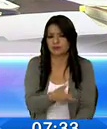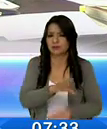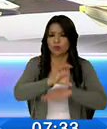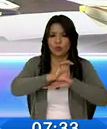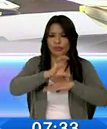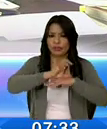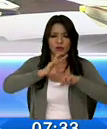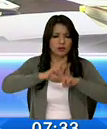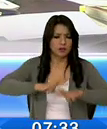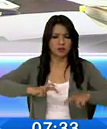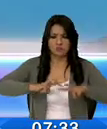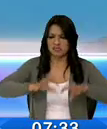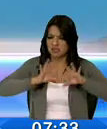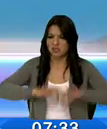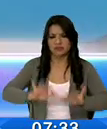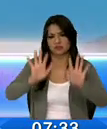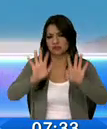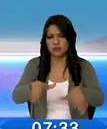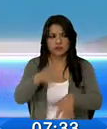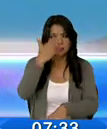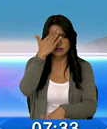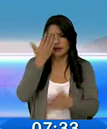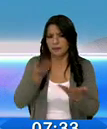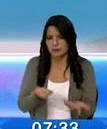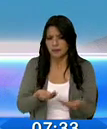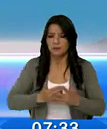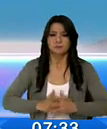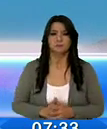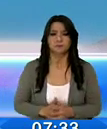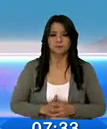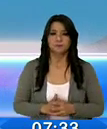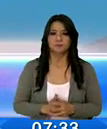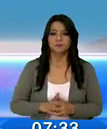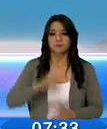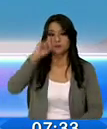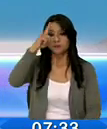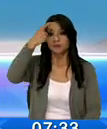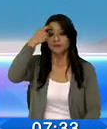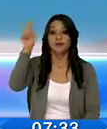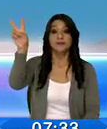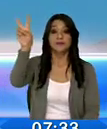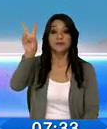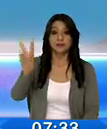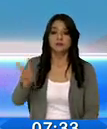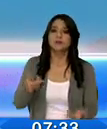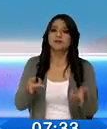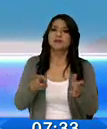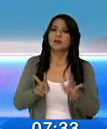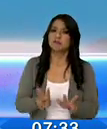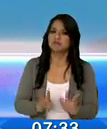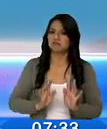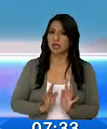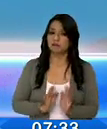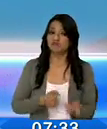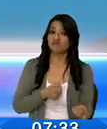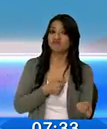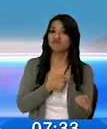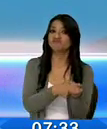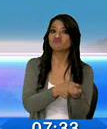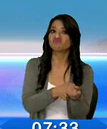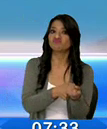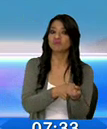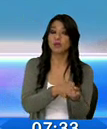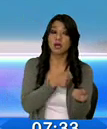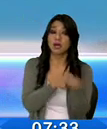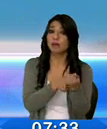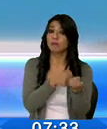viene investigando ese tema y el gobierno venezolano ha estado dispuesto a colaborar en todo lo